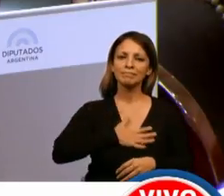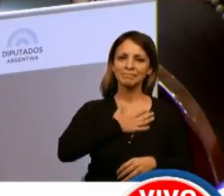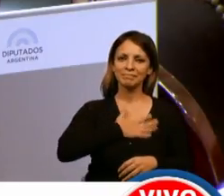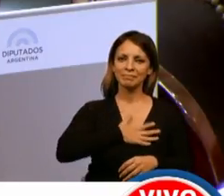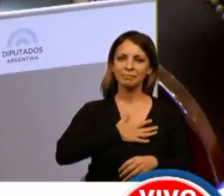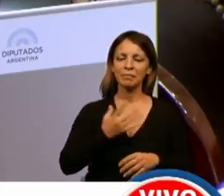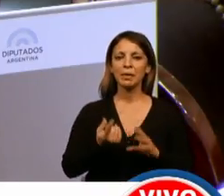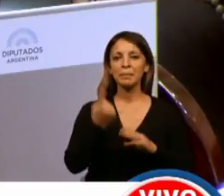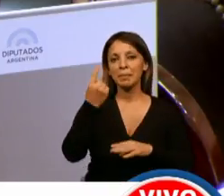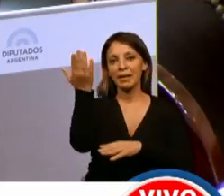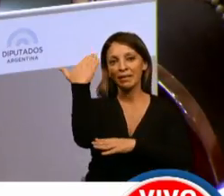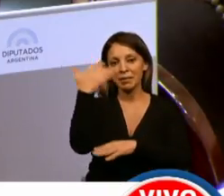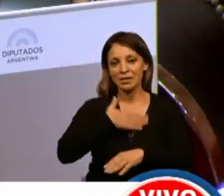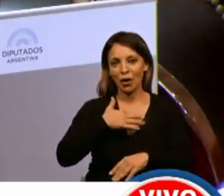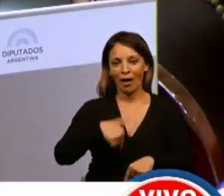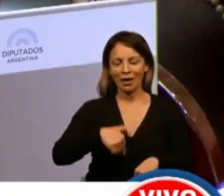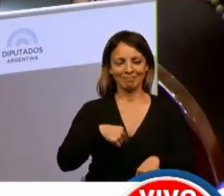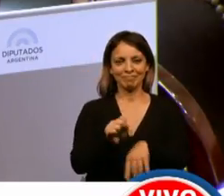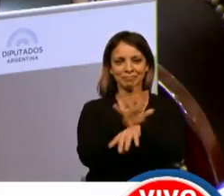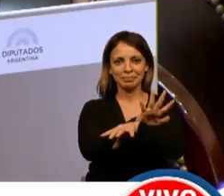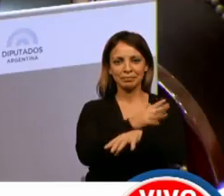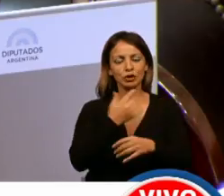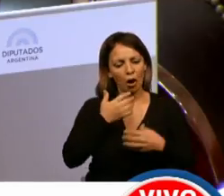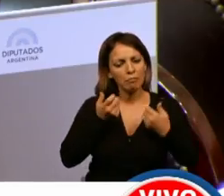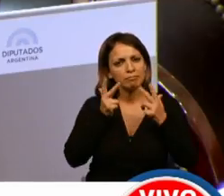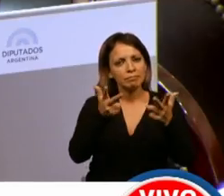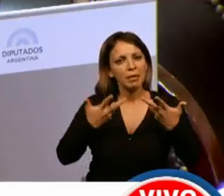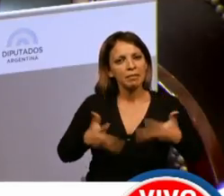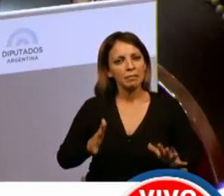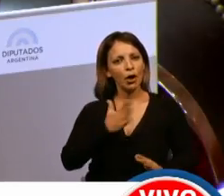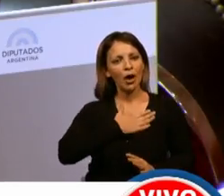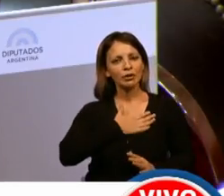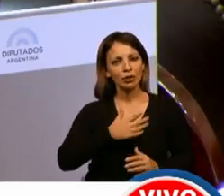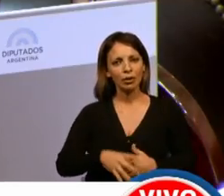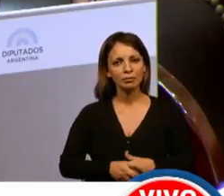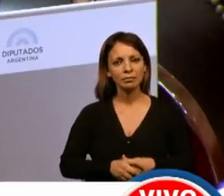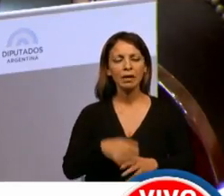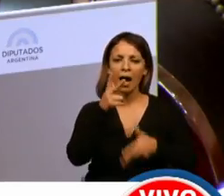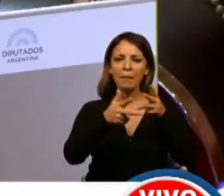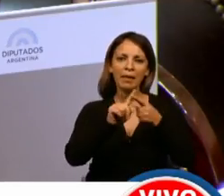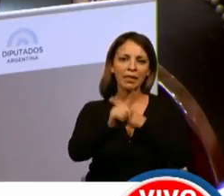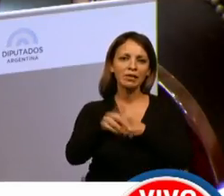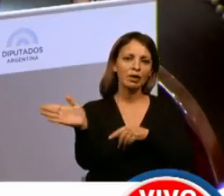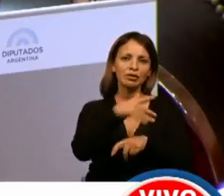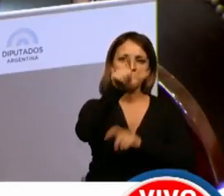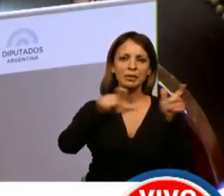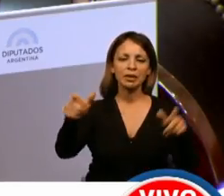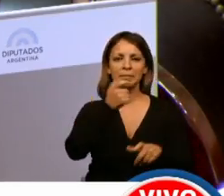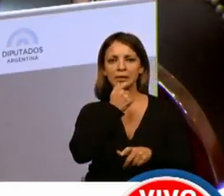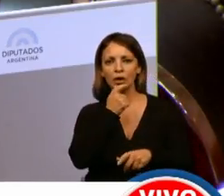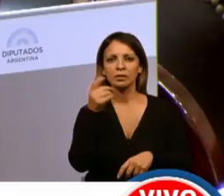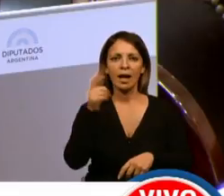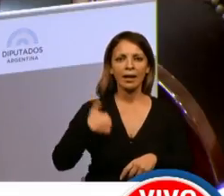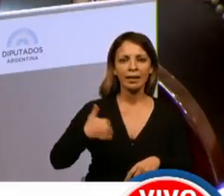en mi primera intervención y créanme que estoy muy emocionado de hablarles con el corazón a todos y a todos los mendocinos de los argentinos y que hoy día